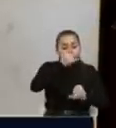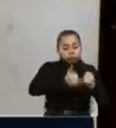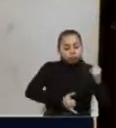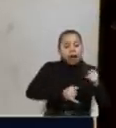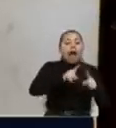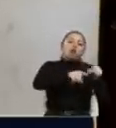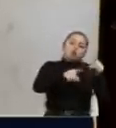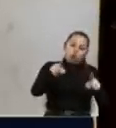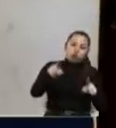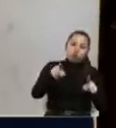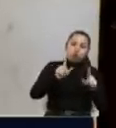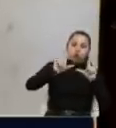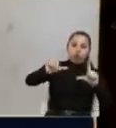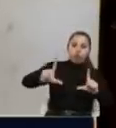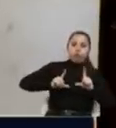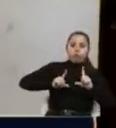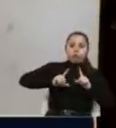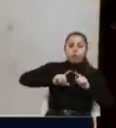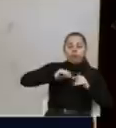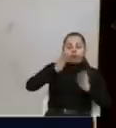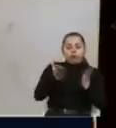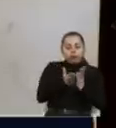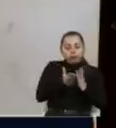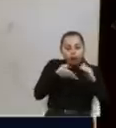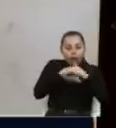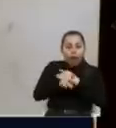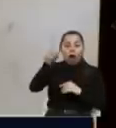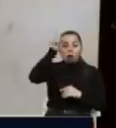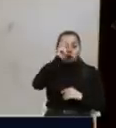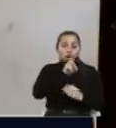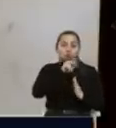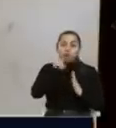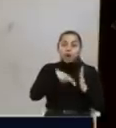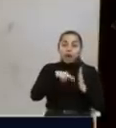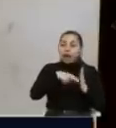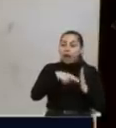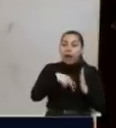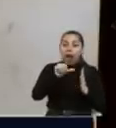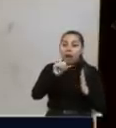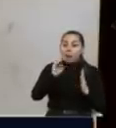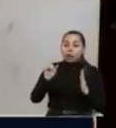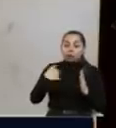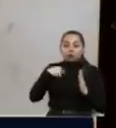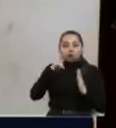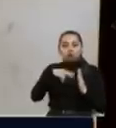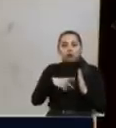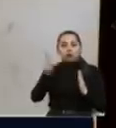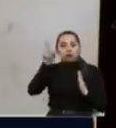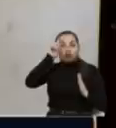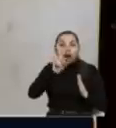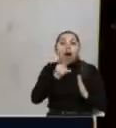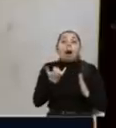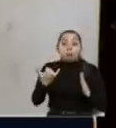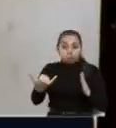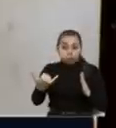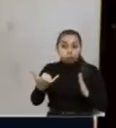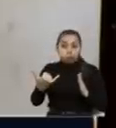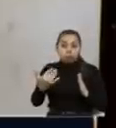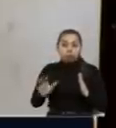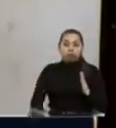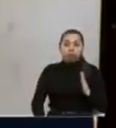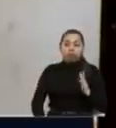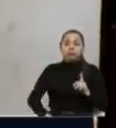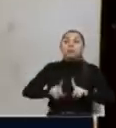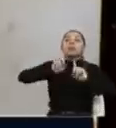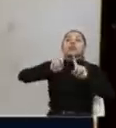de alfabetizarse, hay analfabetas en la fuerza pública colombiana, pero